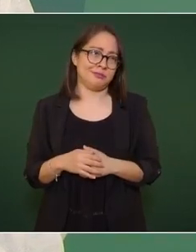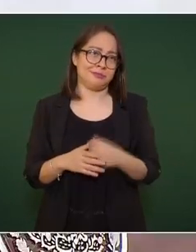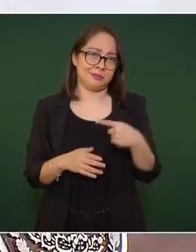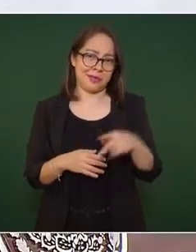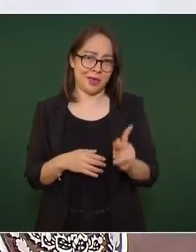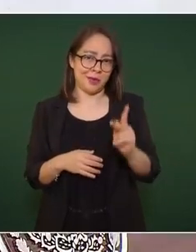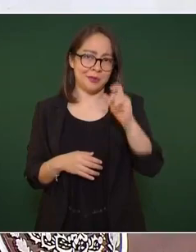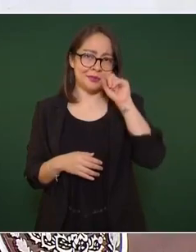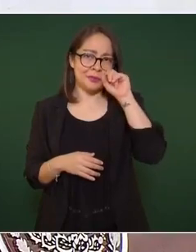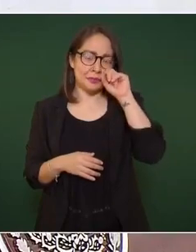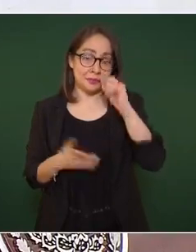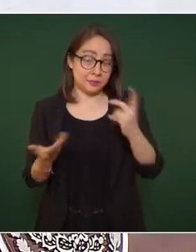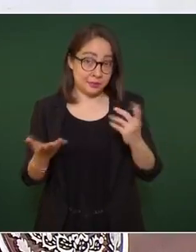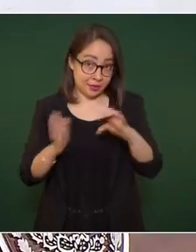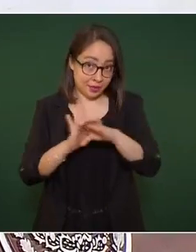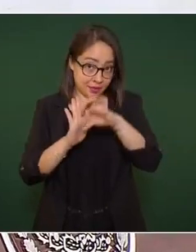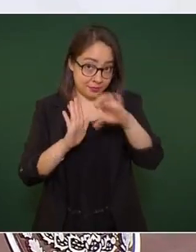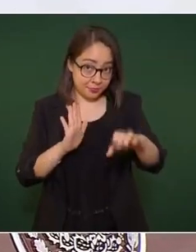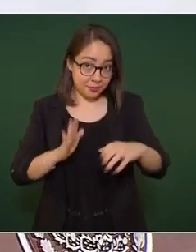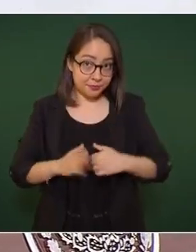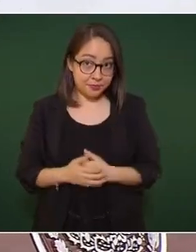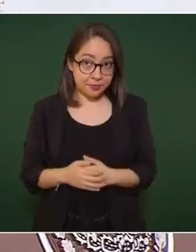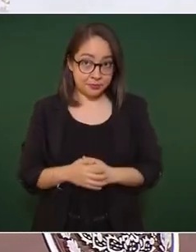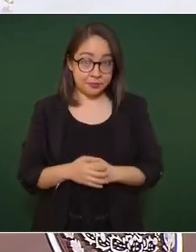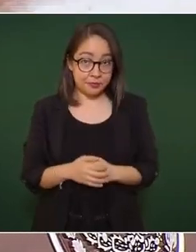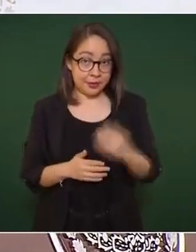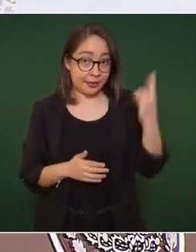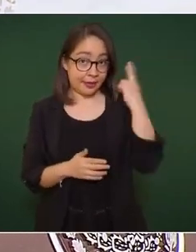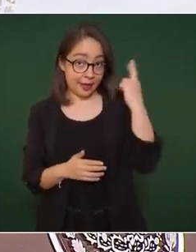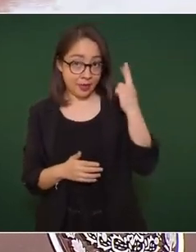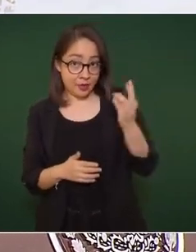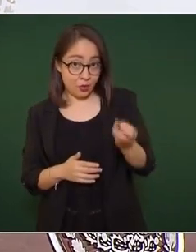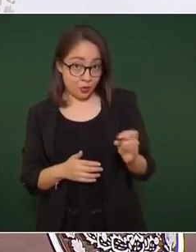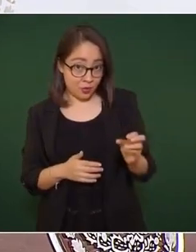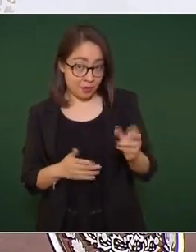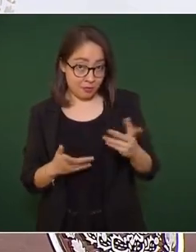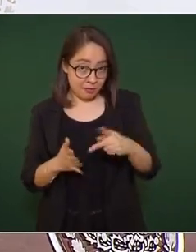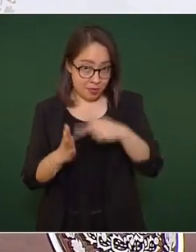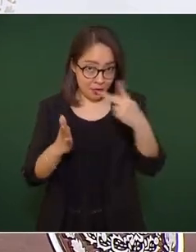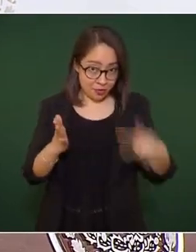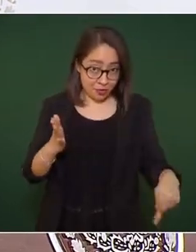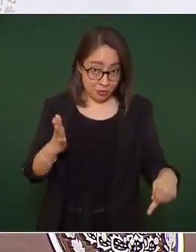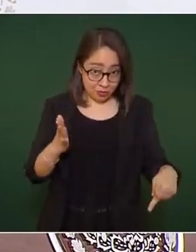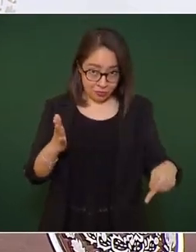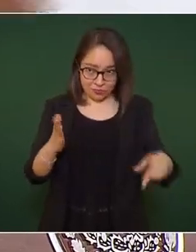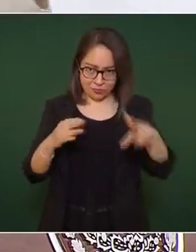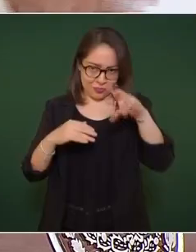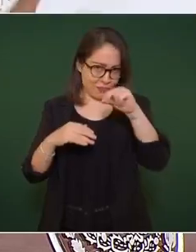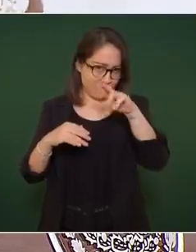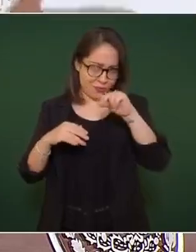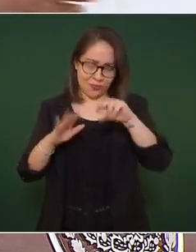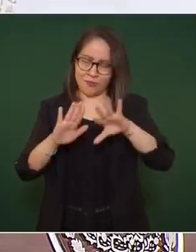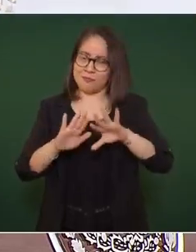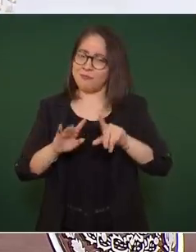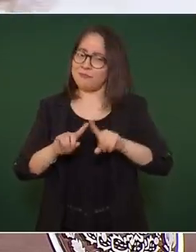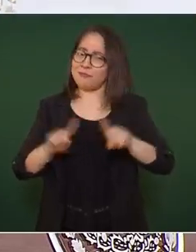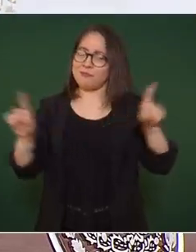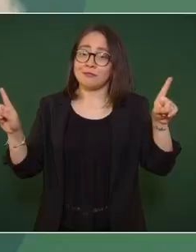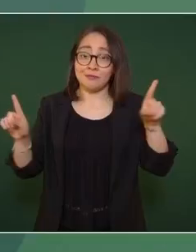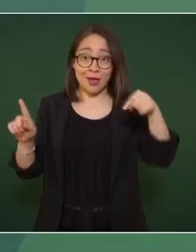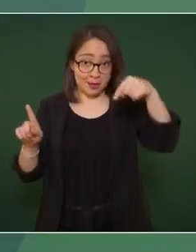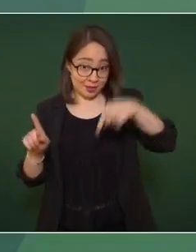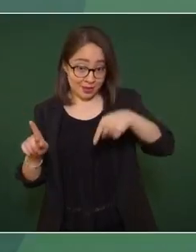Pero en el caso de la radio y los periódicos, no, la gente